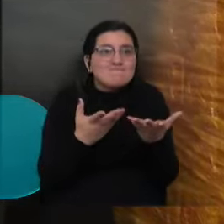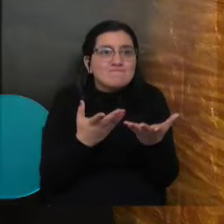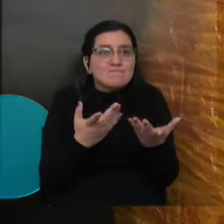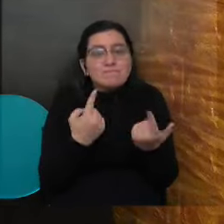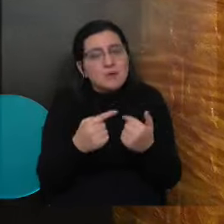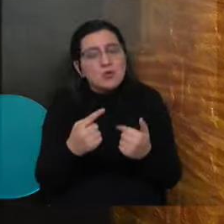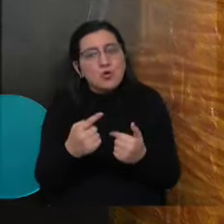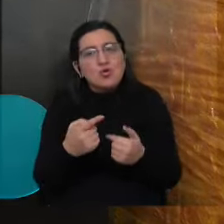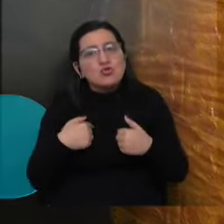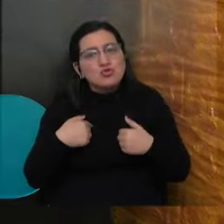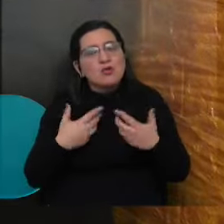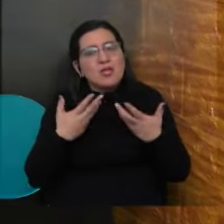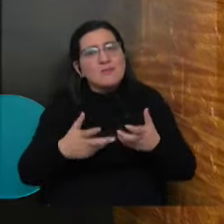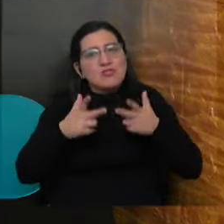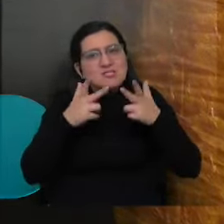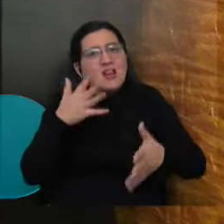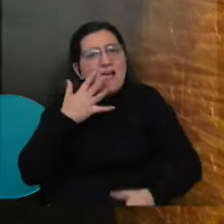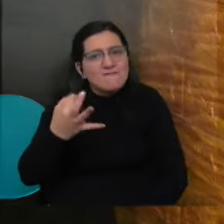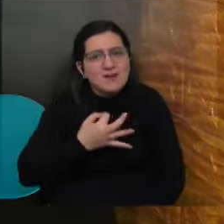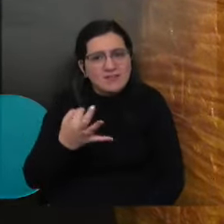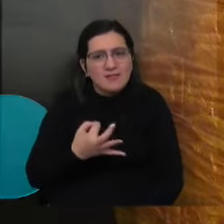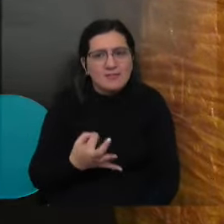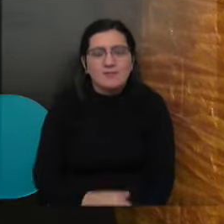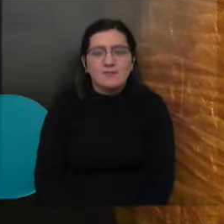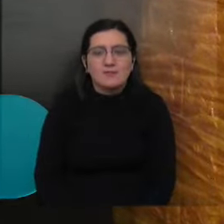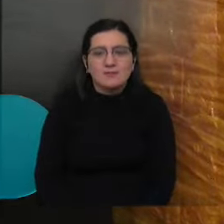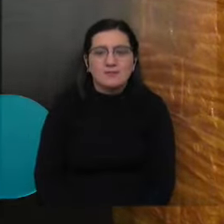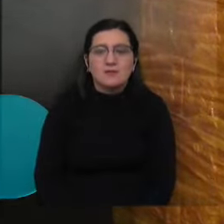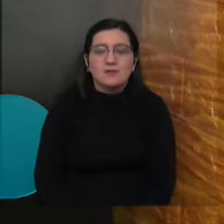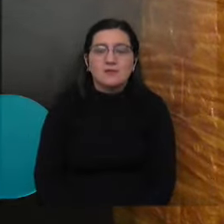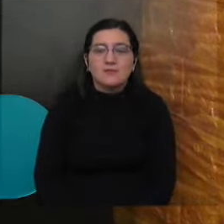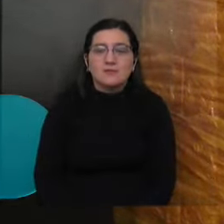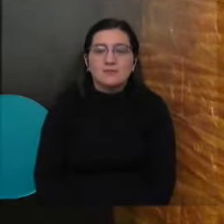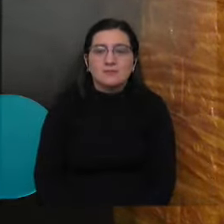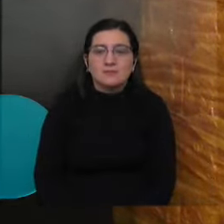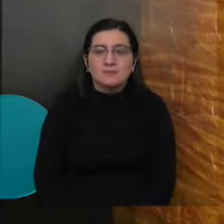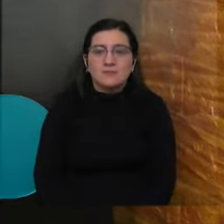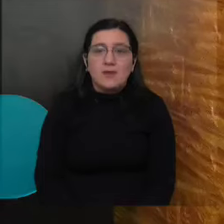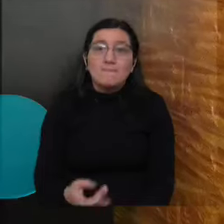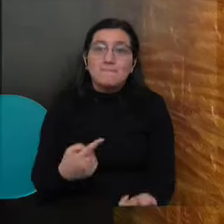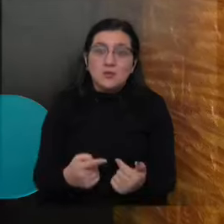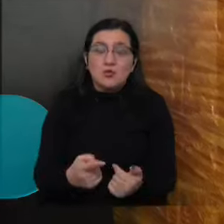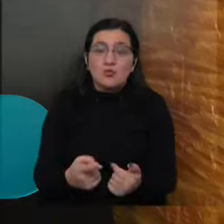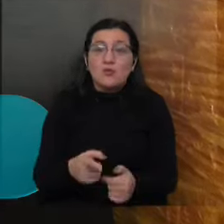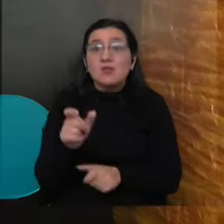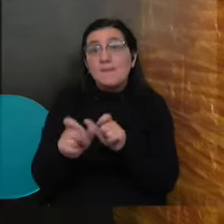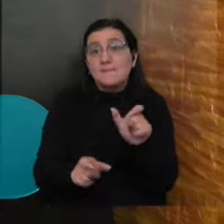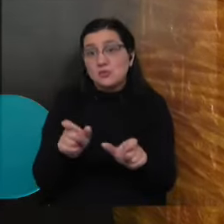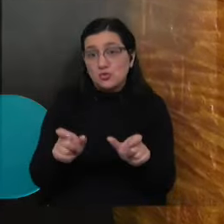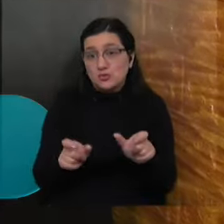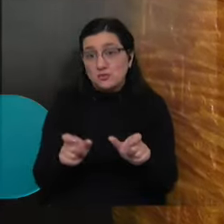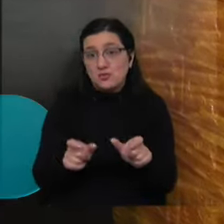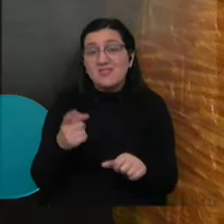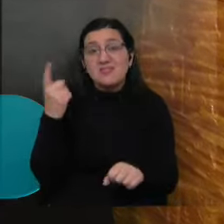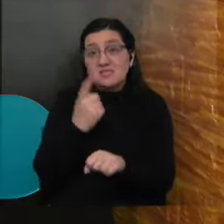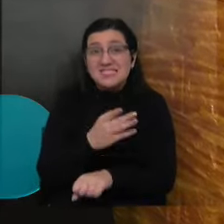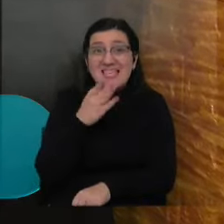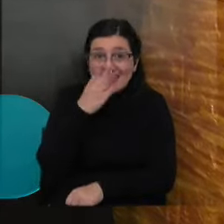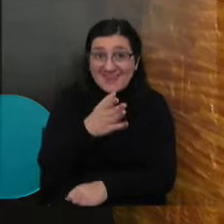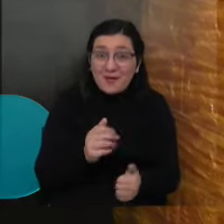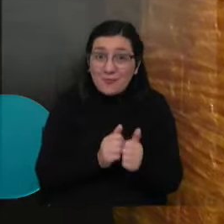que sea verdad que es una búsqueda que nosotros tenemos que cada vez sea más verdad todo lo que pasa pero cuando la gente decide ir a